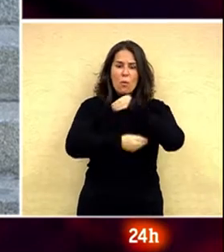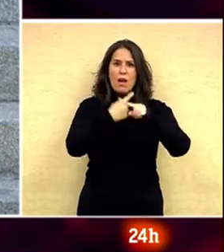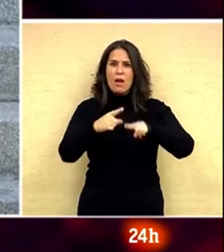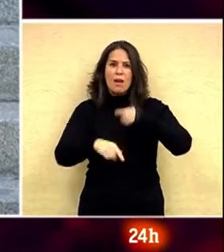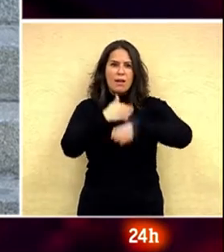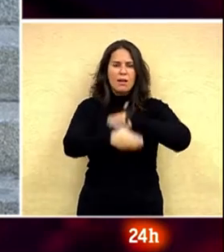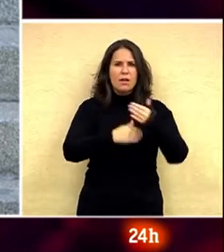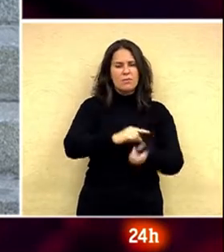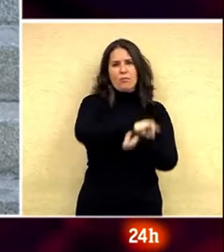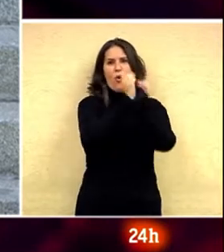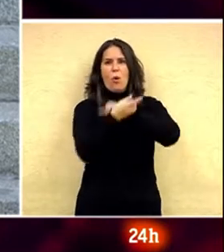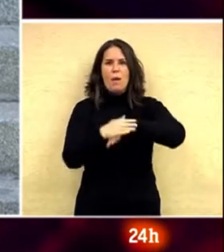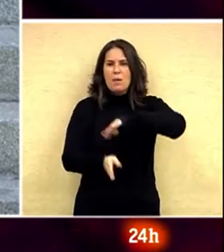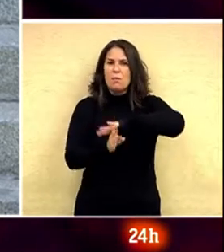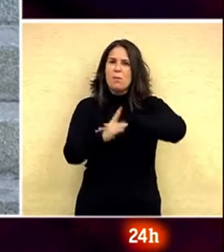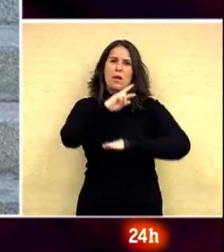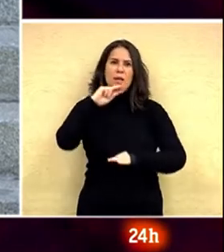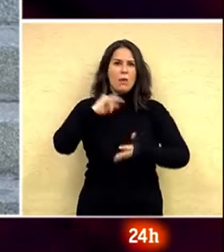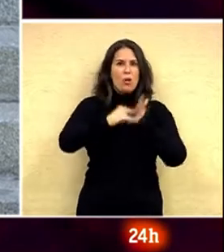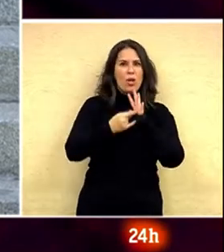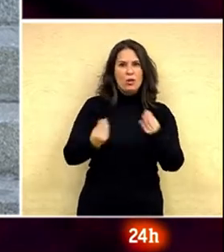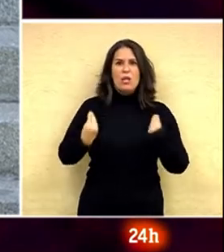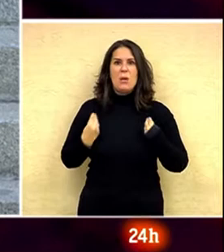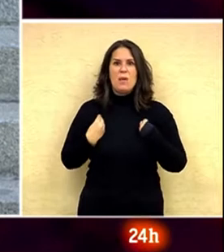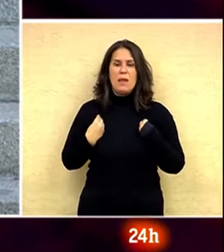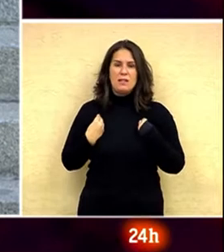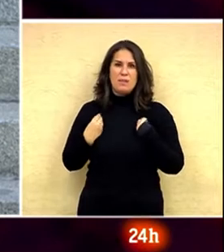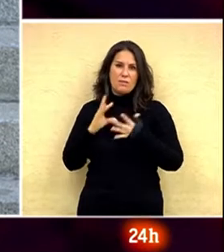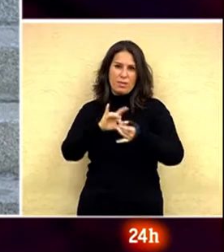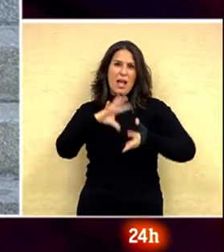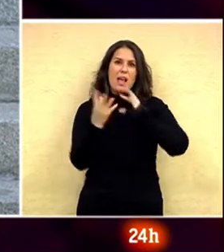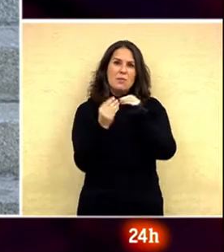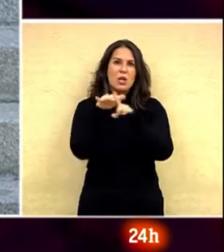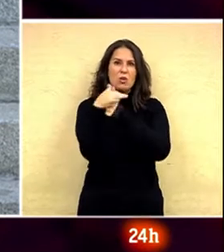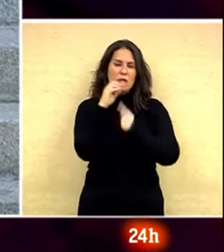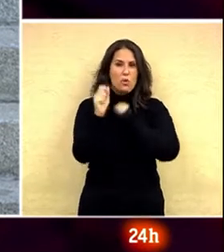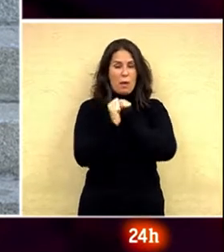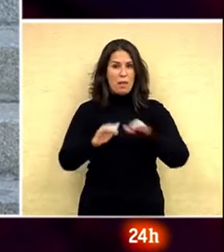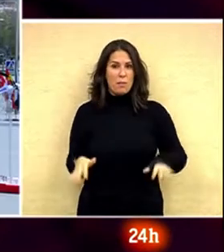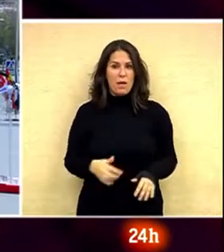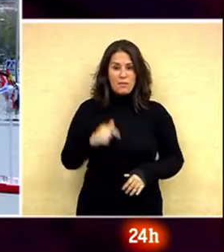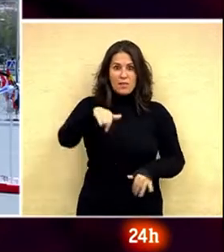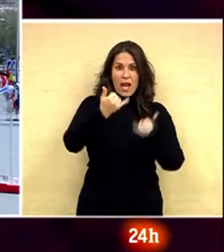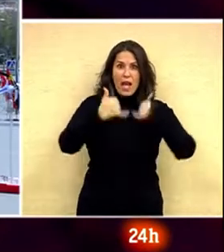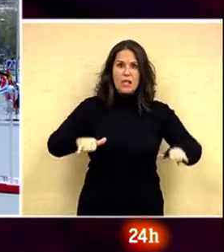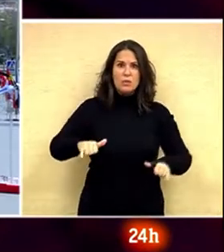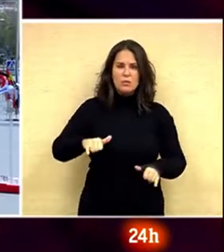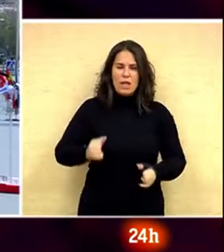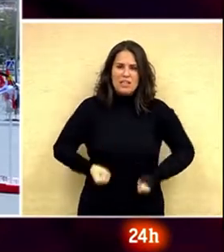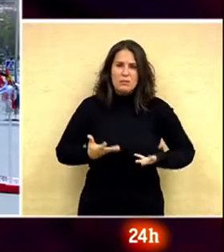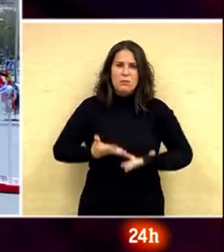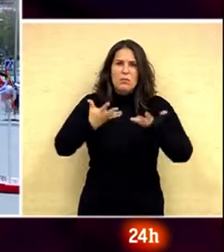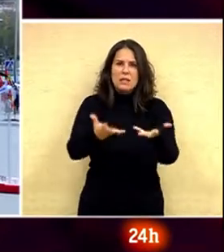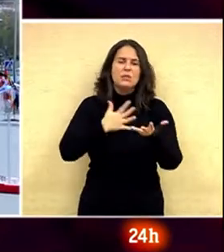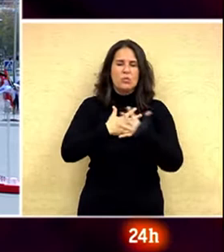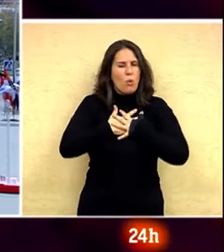actuar para mantener sus proyectos y sus vidas en el contexto de la pandemia. Celebrar este acto expresa nuestra